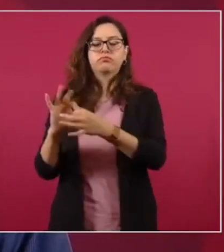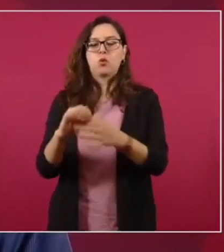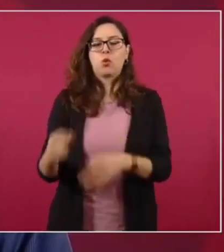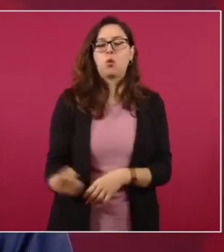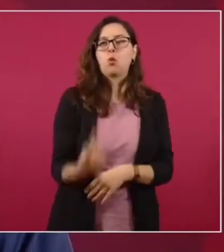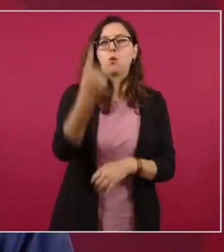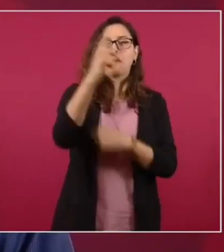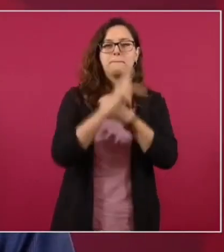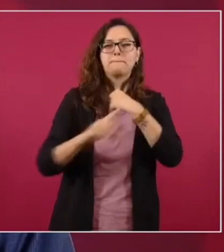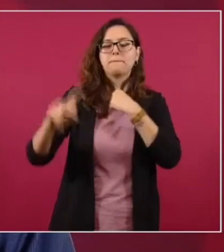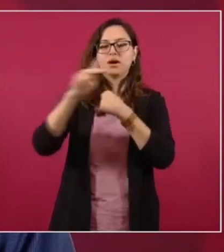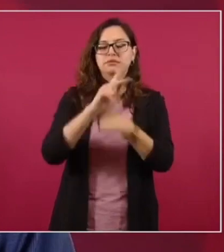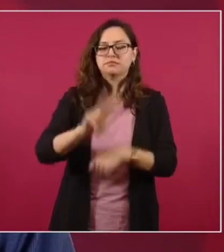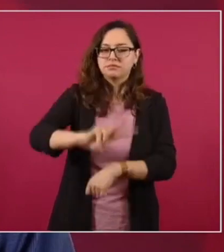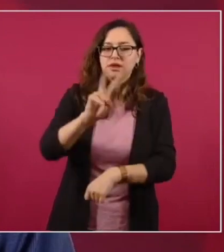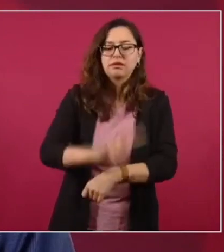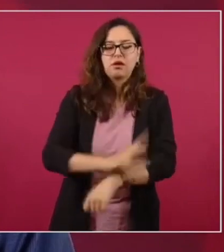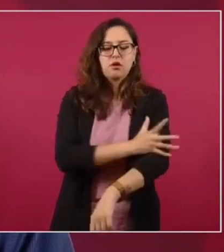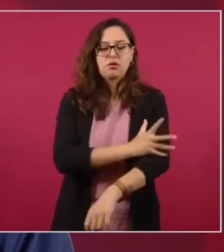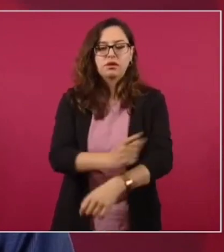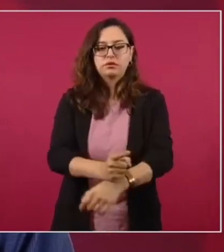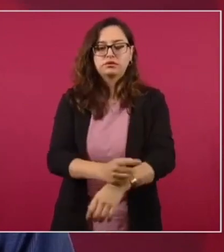verdaderamente solidario.